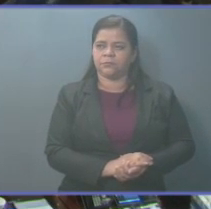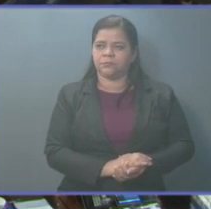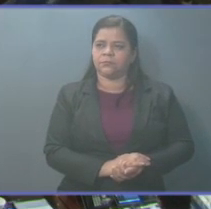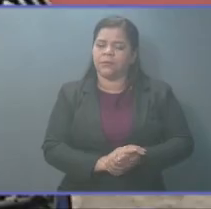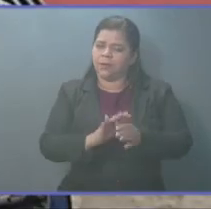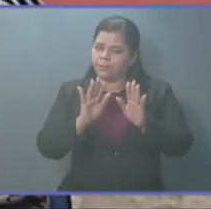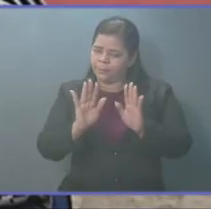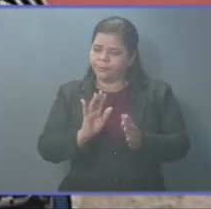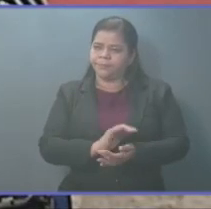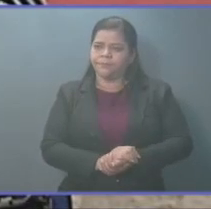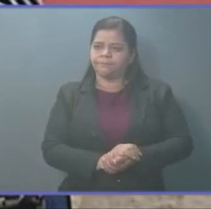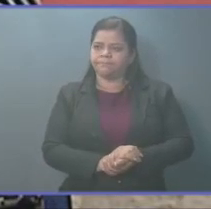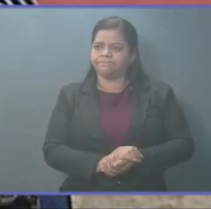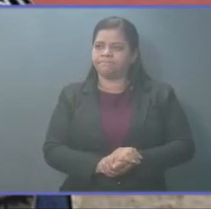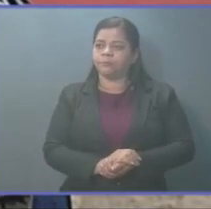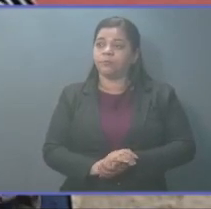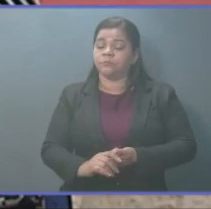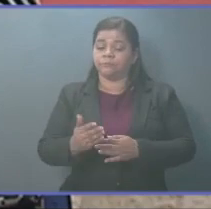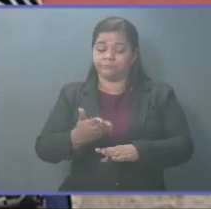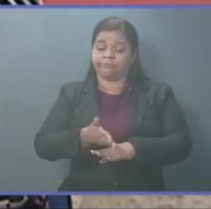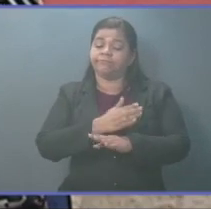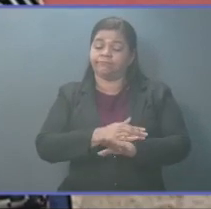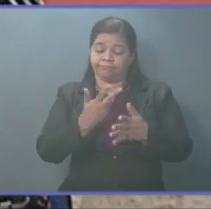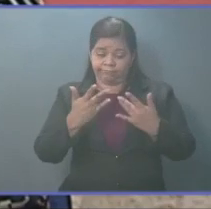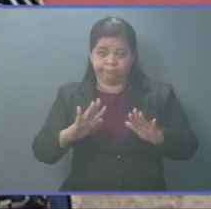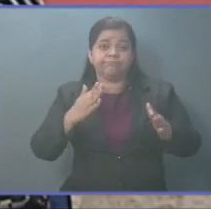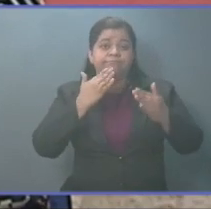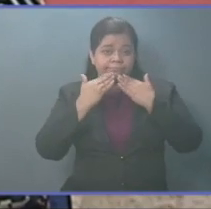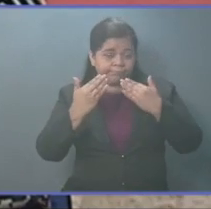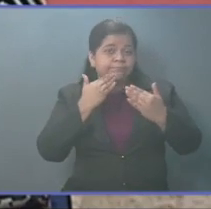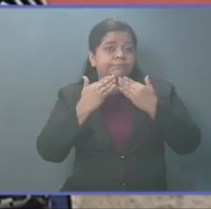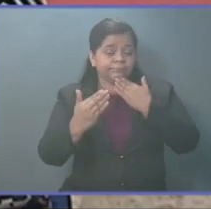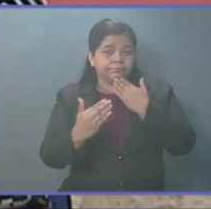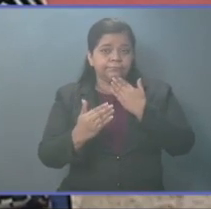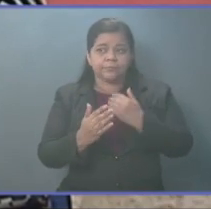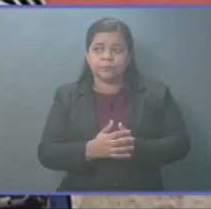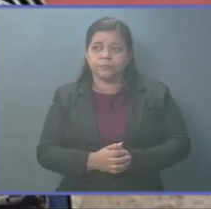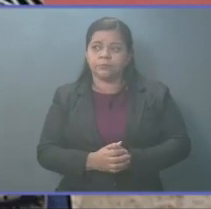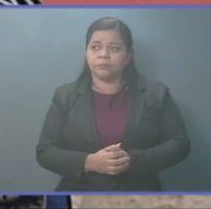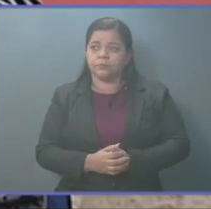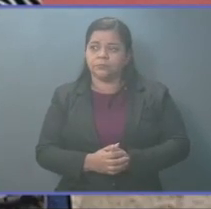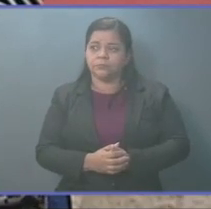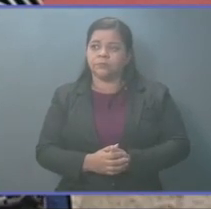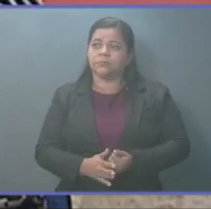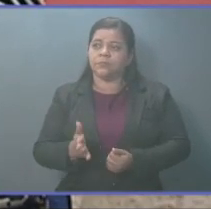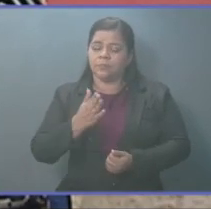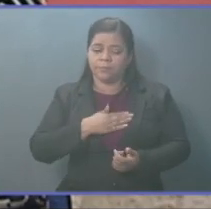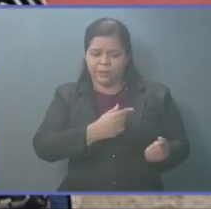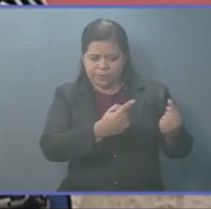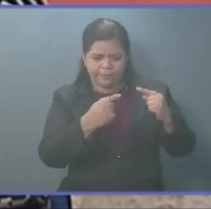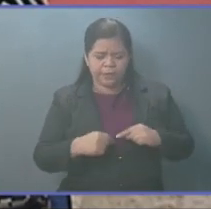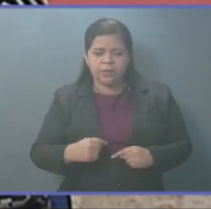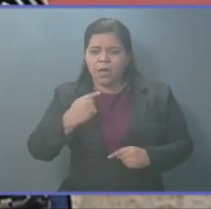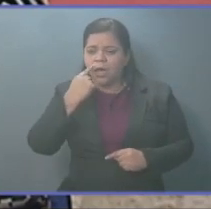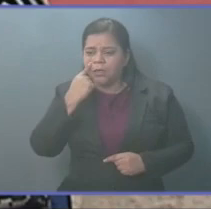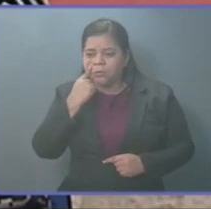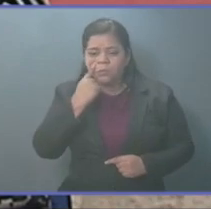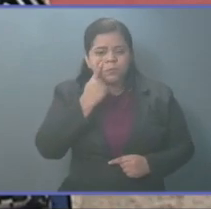Bien, yo ya expliqué que vine a supervisar